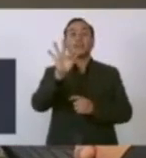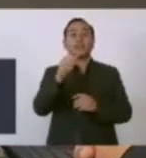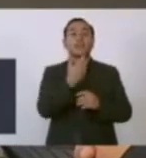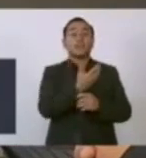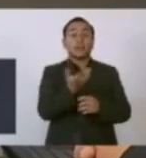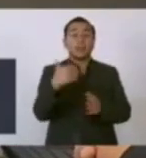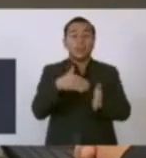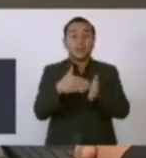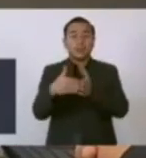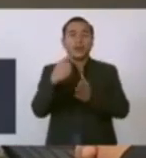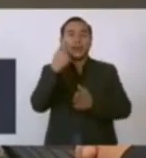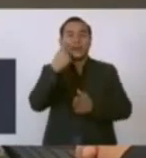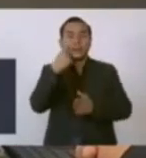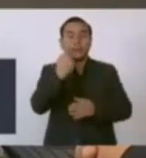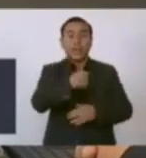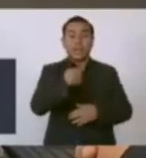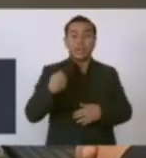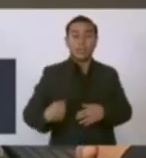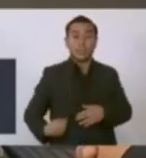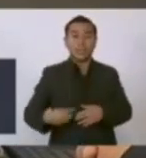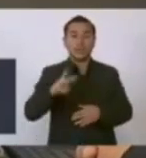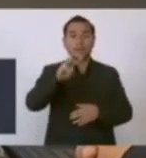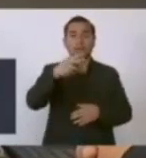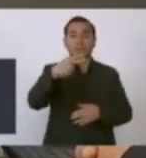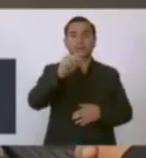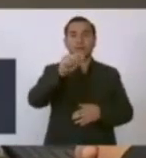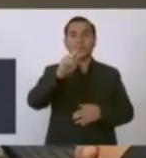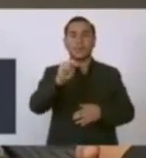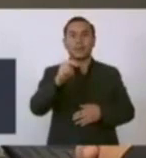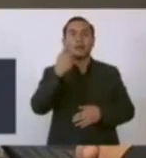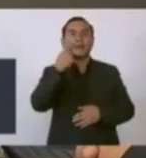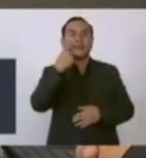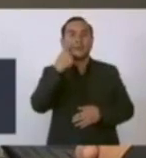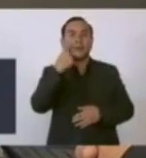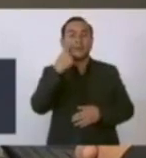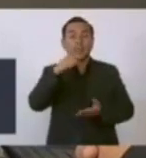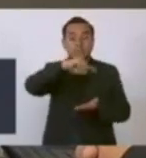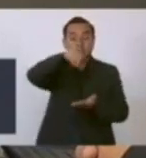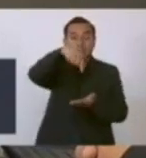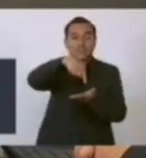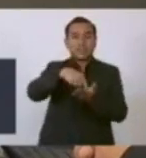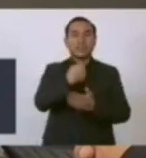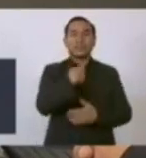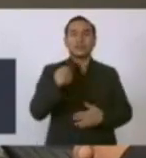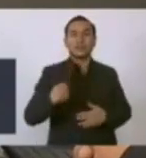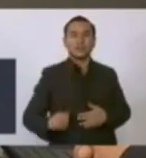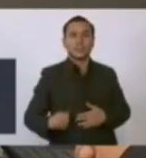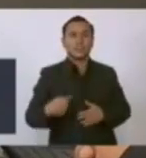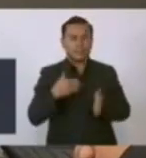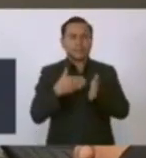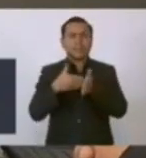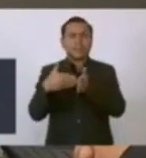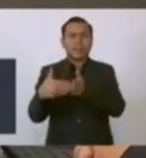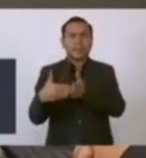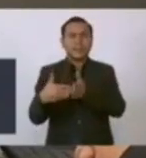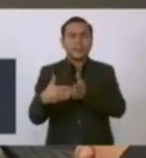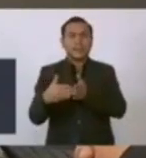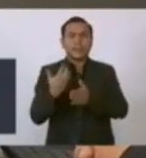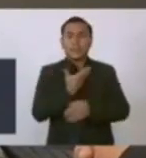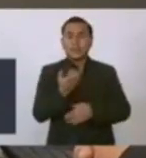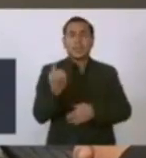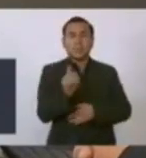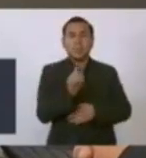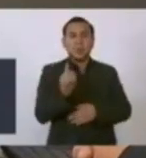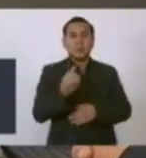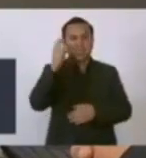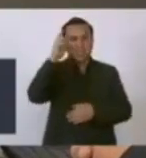en el municipio de Wuhan, en la provincia de Hubei, en la parte central de China, Y pues cuando empezó, la gente dijo, bueno, es